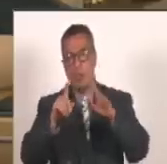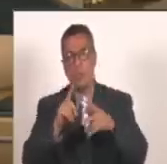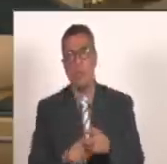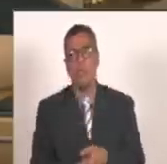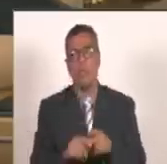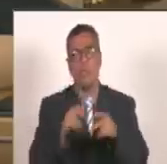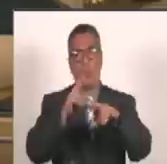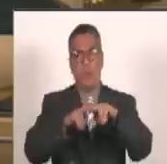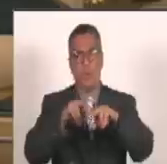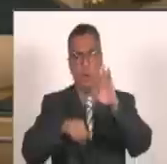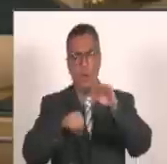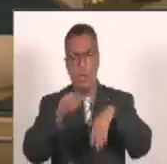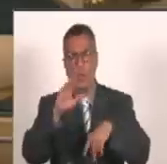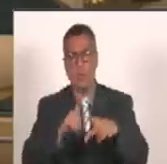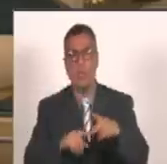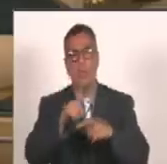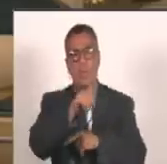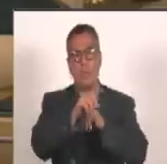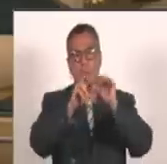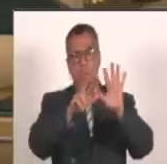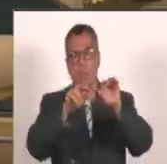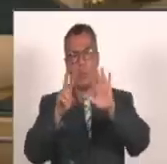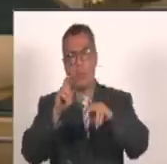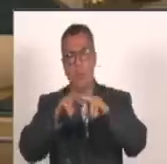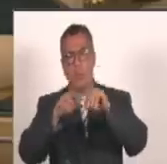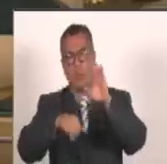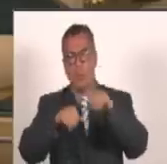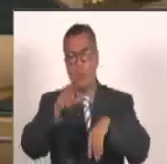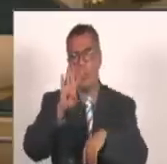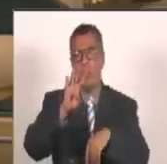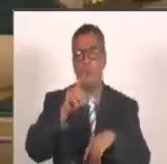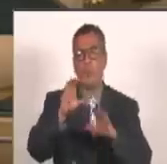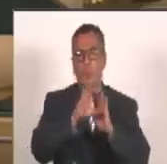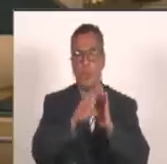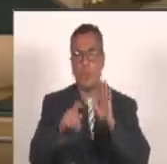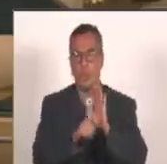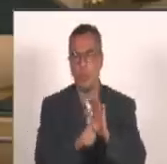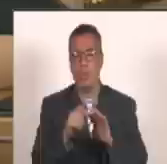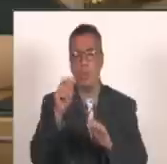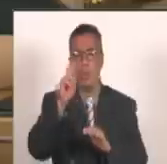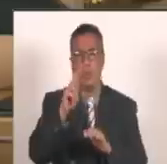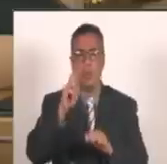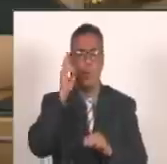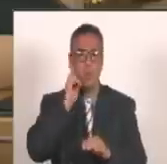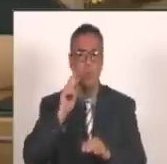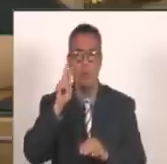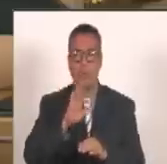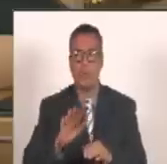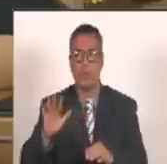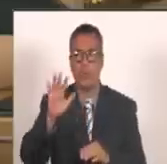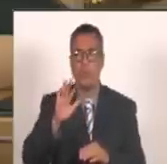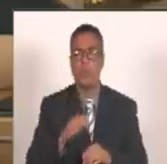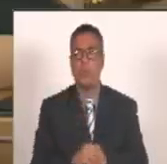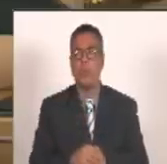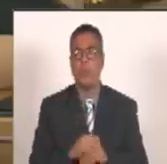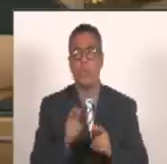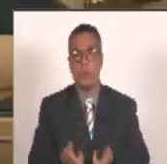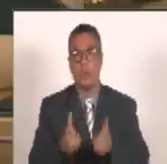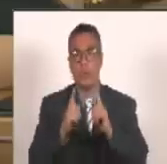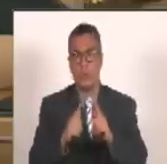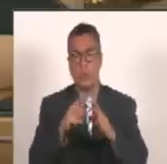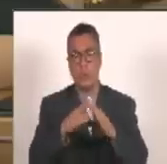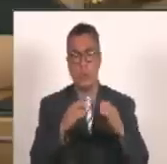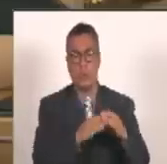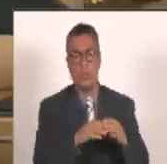236, numeral 15 y 187, numeral 14 de la Constitución de la República Bolivariana de Venezuela, autorizan